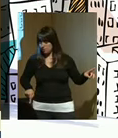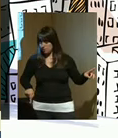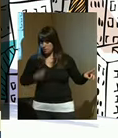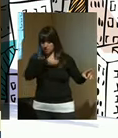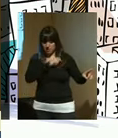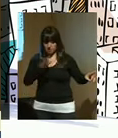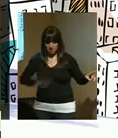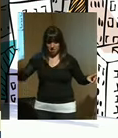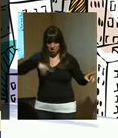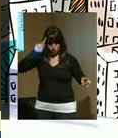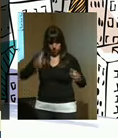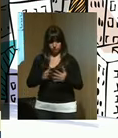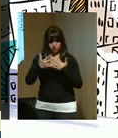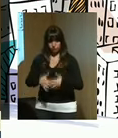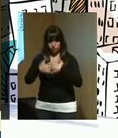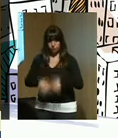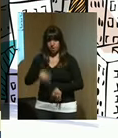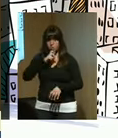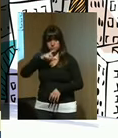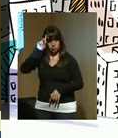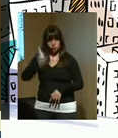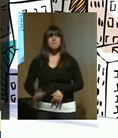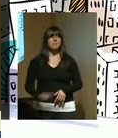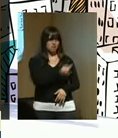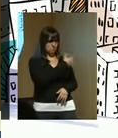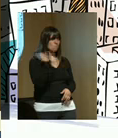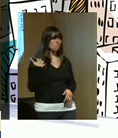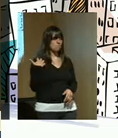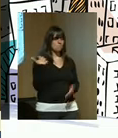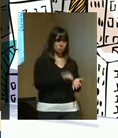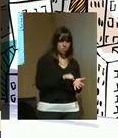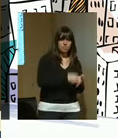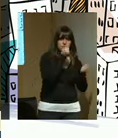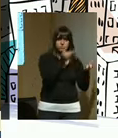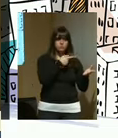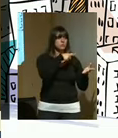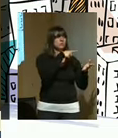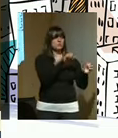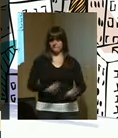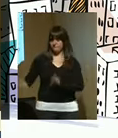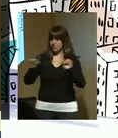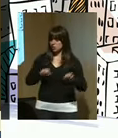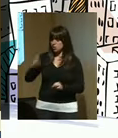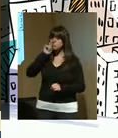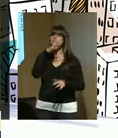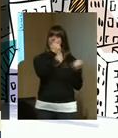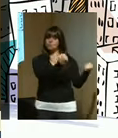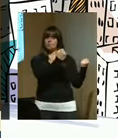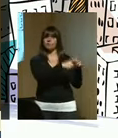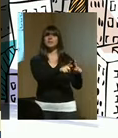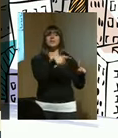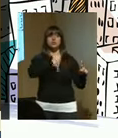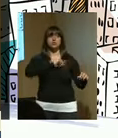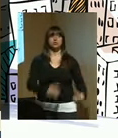cómo funciona en España, pero el poder de la Defensoría en Buenos Aires es bastante fuerte. Y nos apoyamos sobre toda